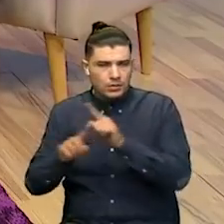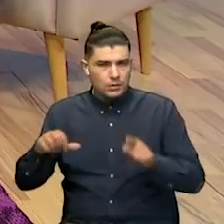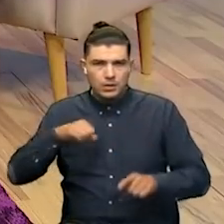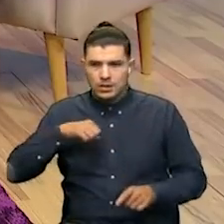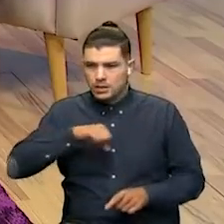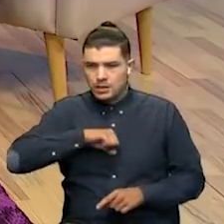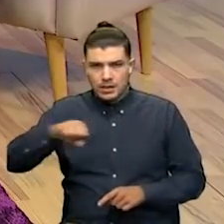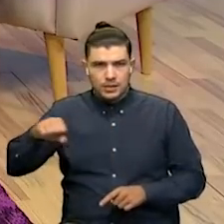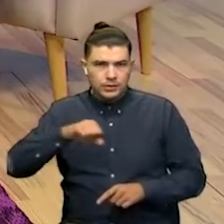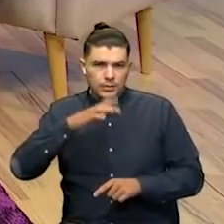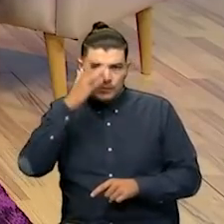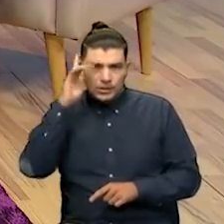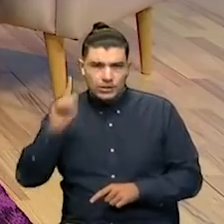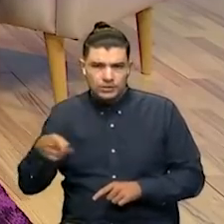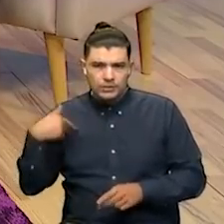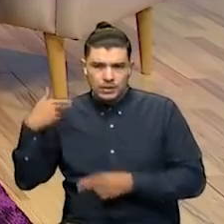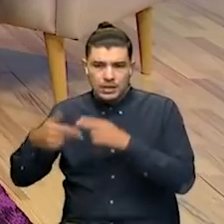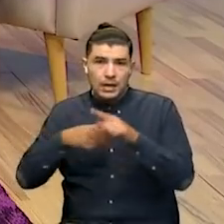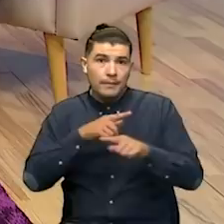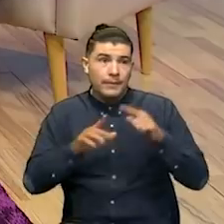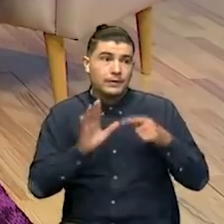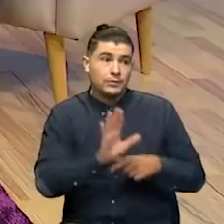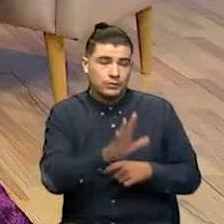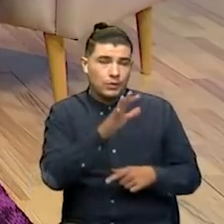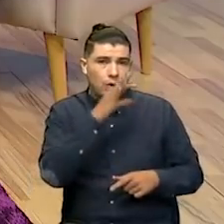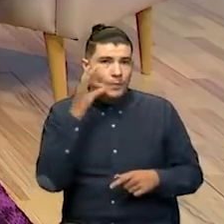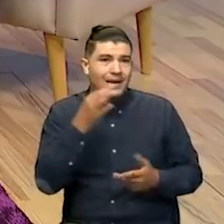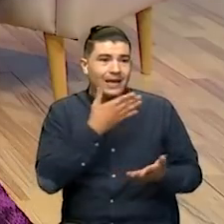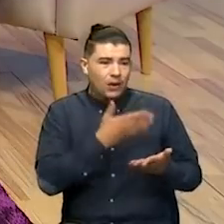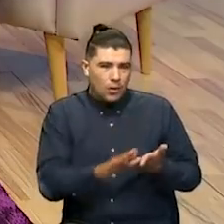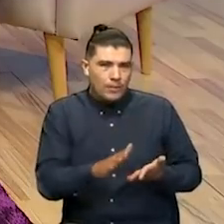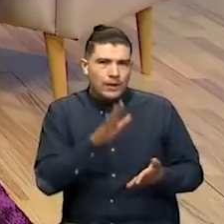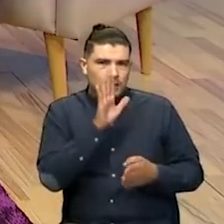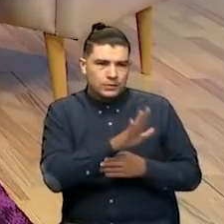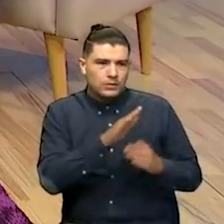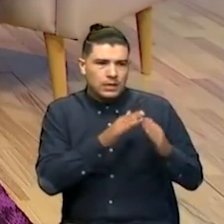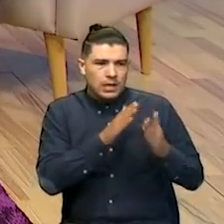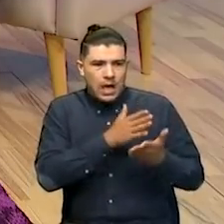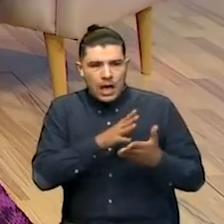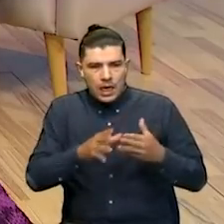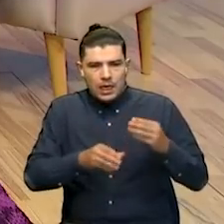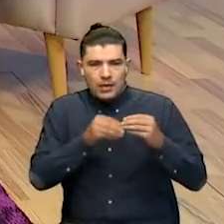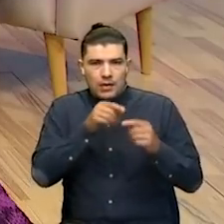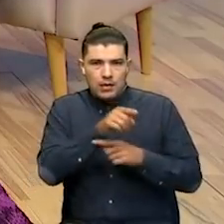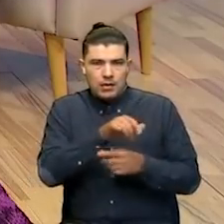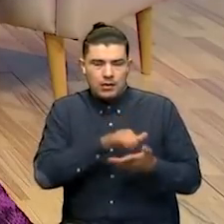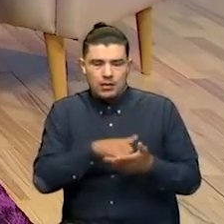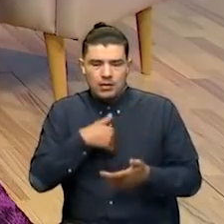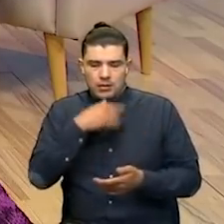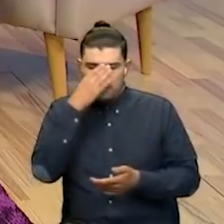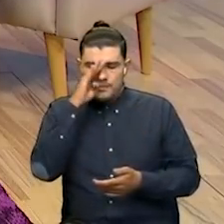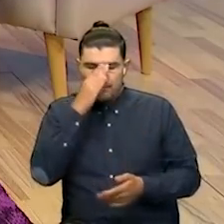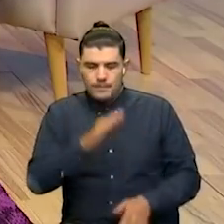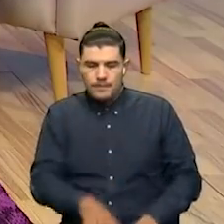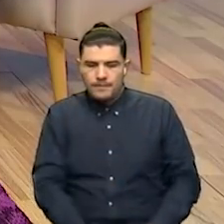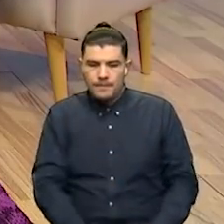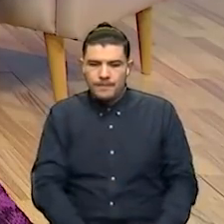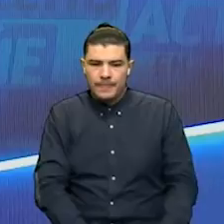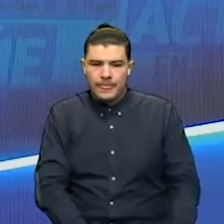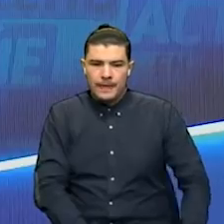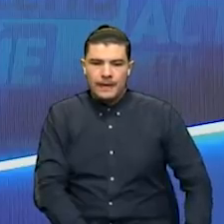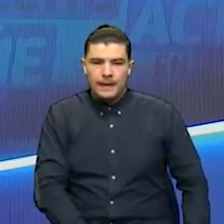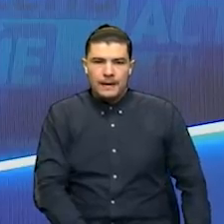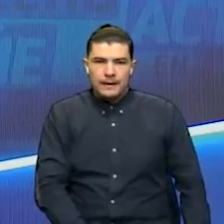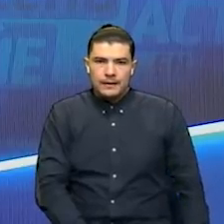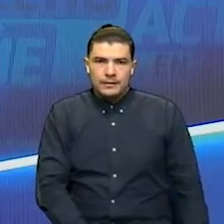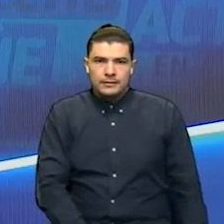derecho, porque digamos el cónyuge y demás no tendría derecho a las herencias. Me genera otra inquietud a propósito del tema de las